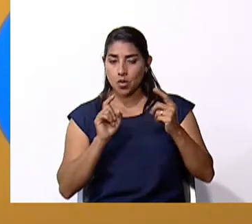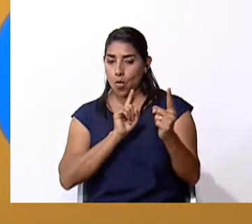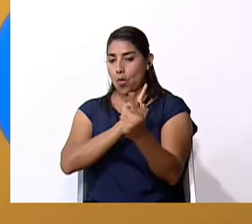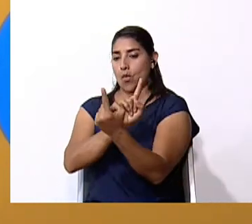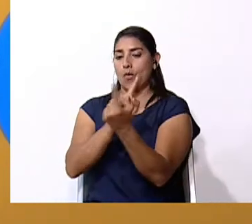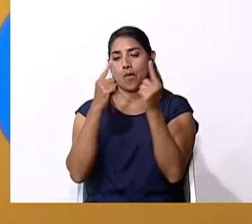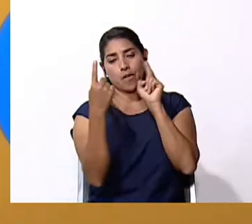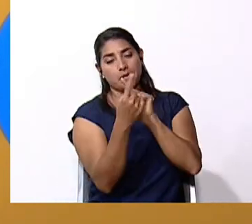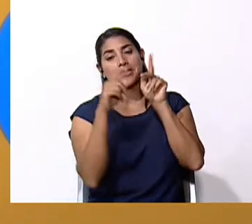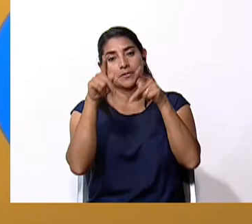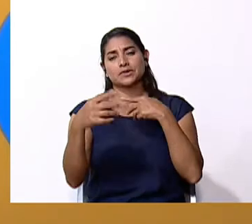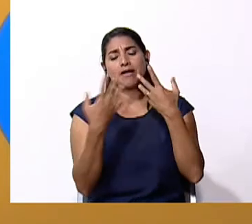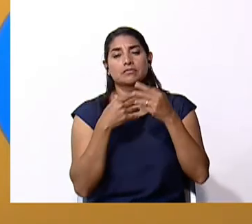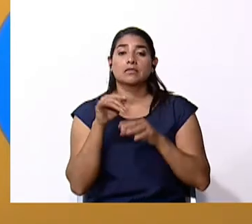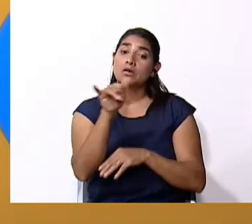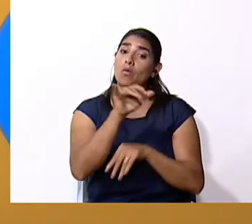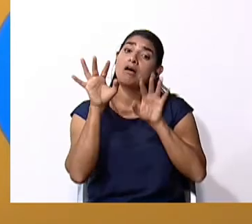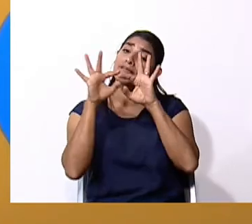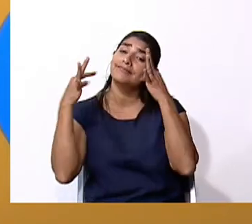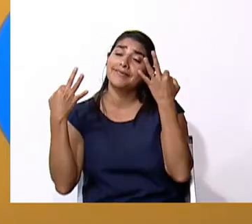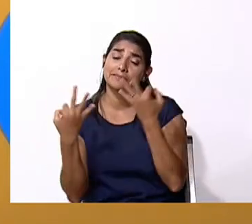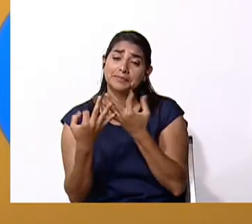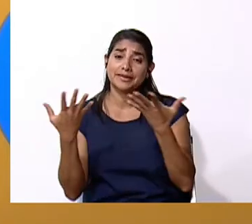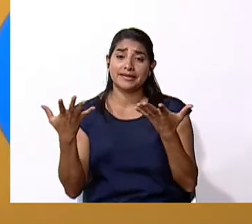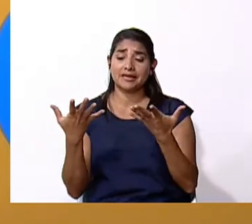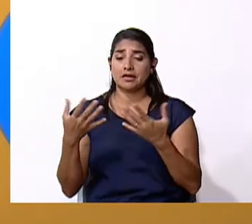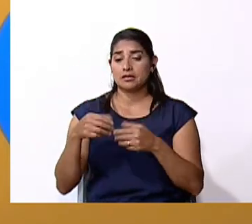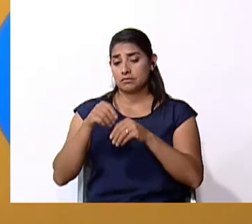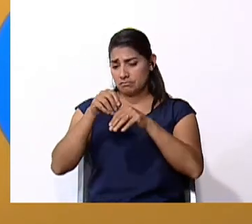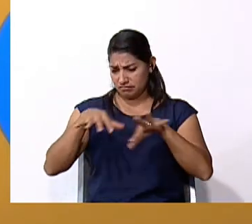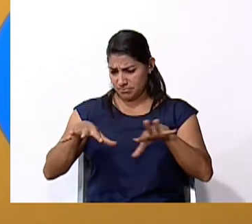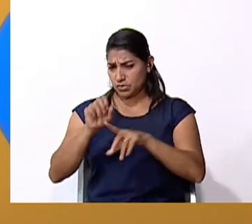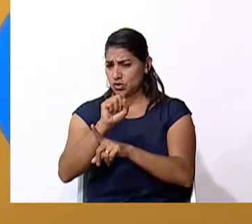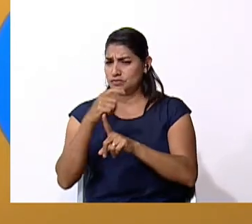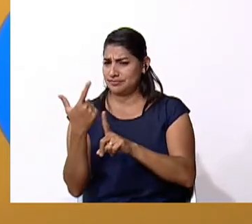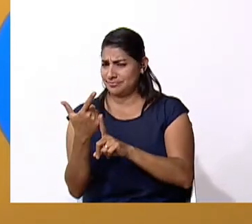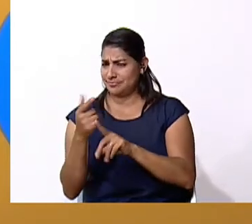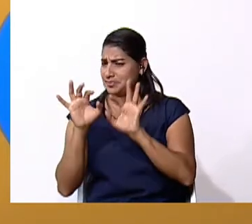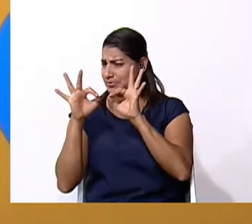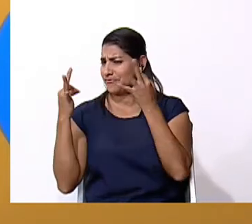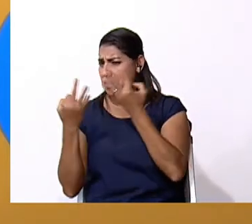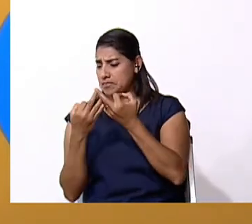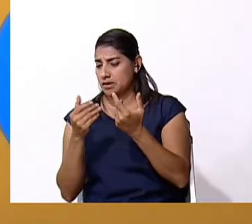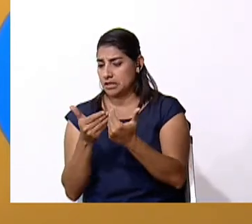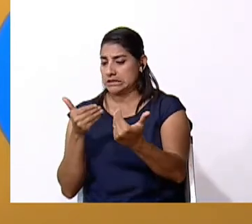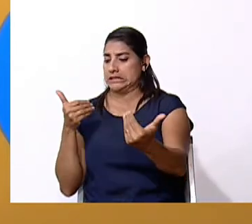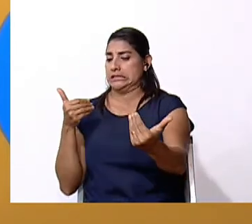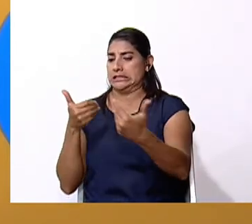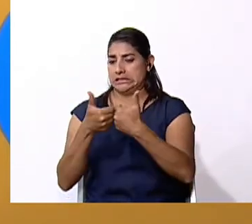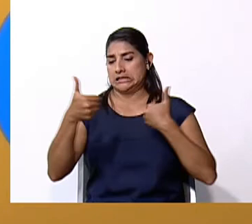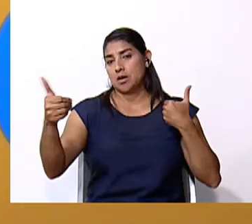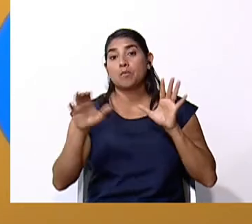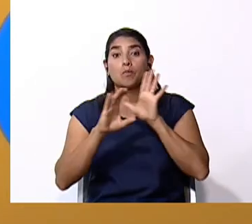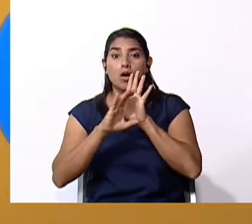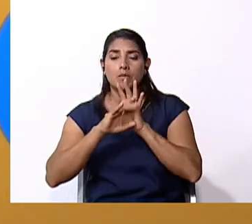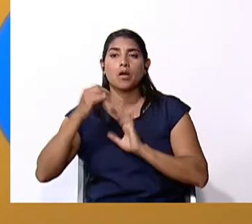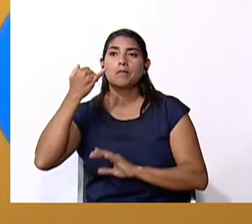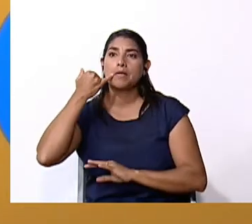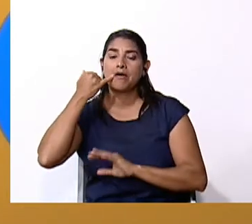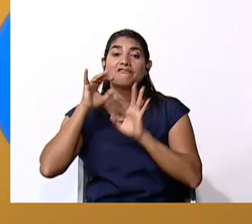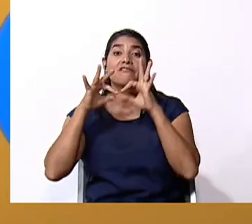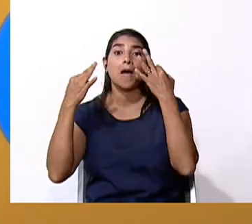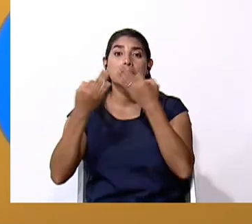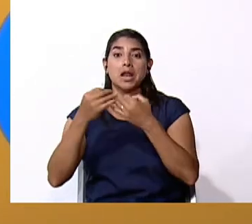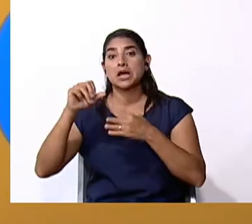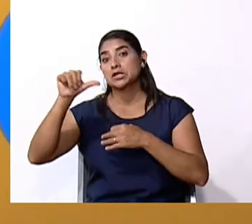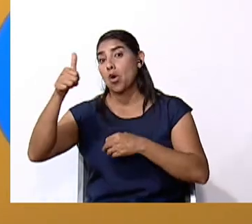persona. En las familias, por supuesto que una red social nos acorta las distancias. Podemos conversar con un familiar